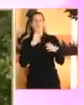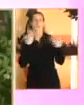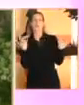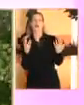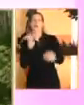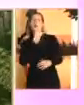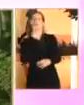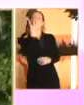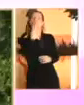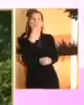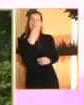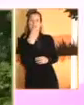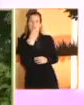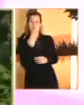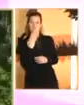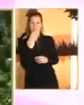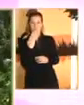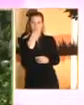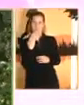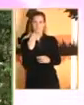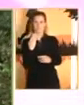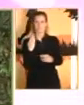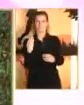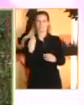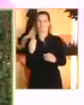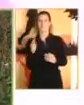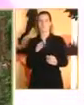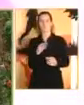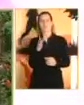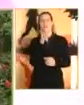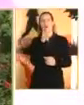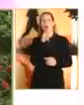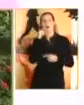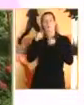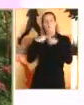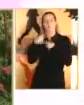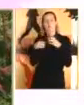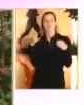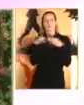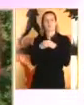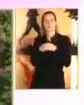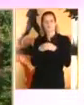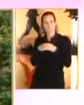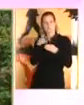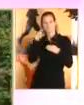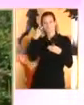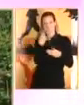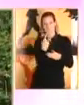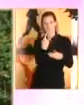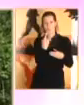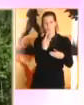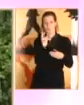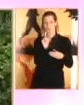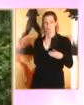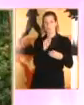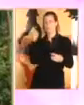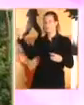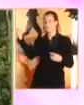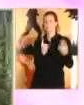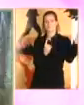Del patriarcado familiar hemos pasado al individualismo y familia nuclear, que aparta de la vida cotidiana a nuestros